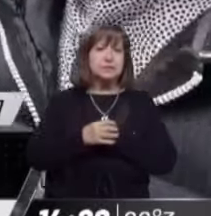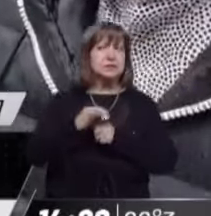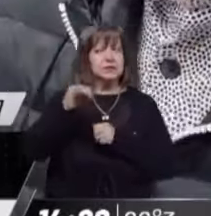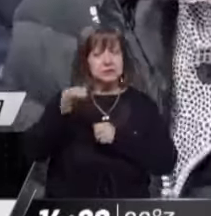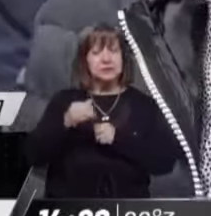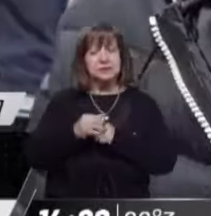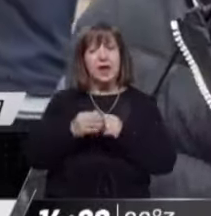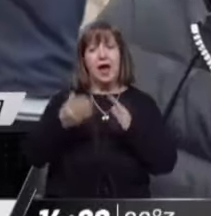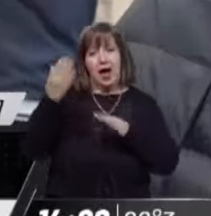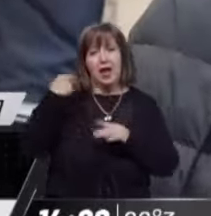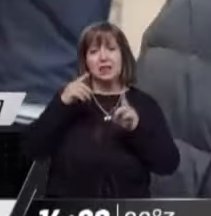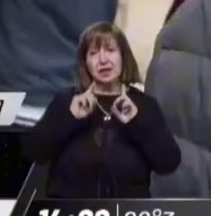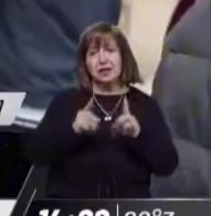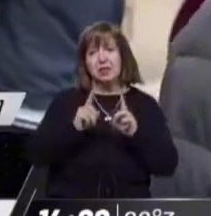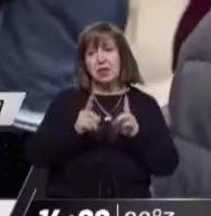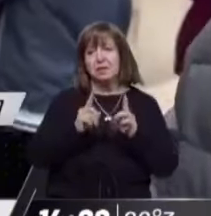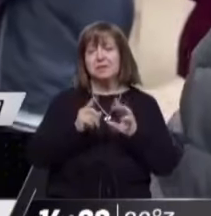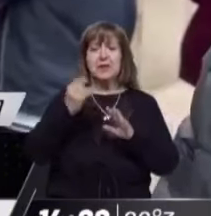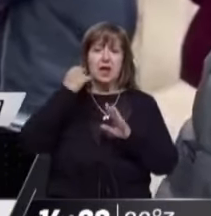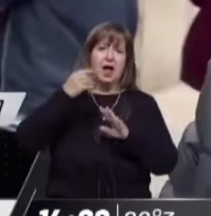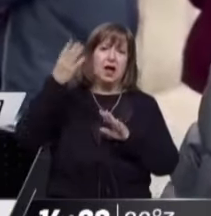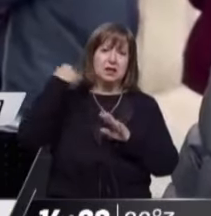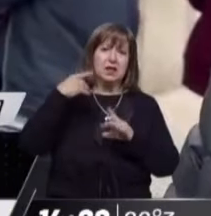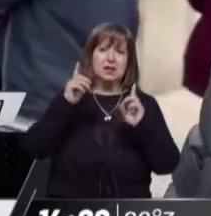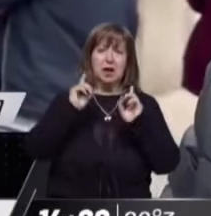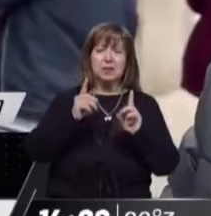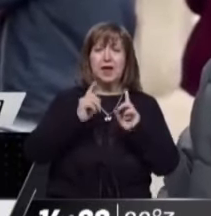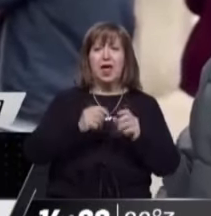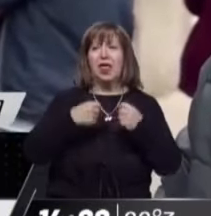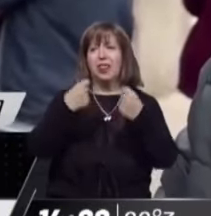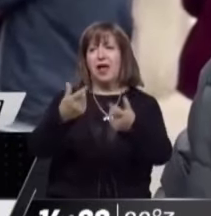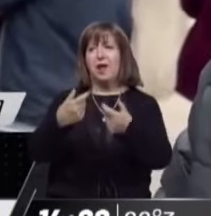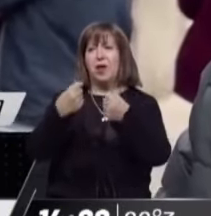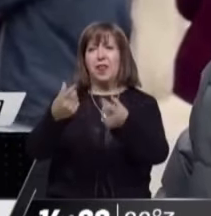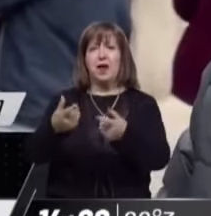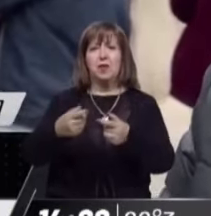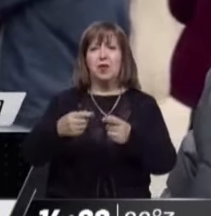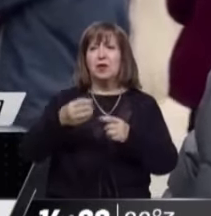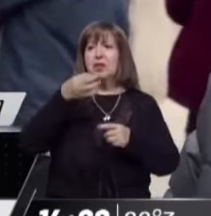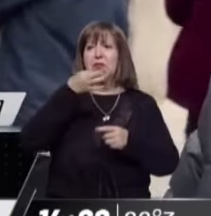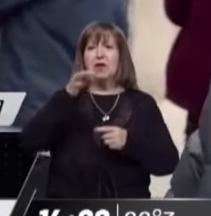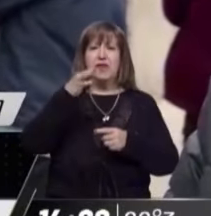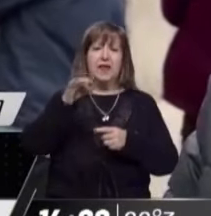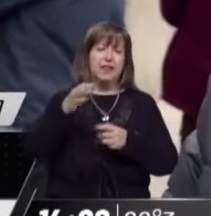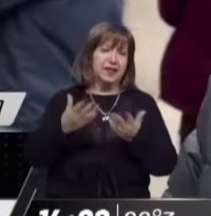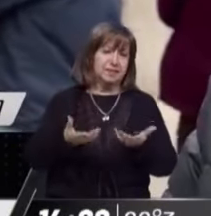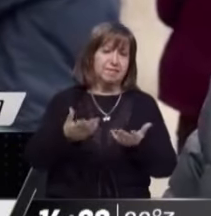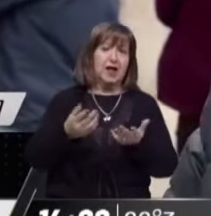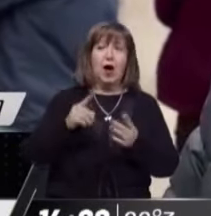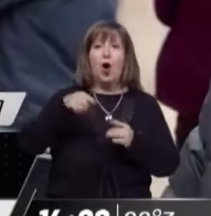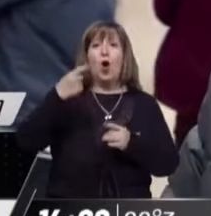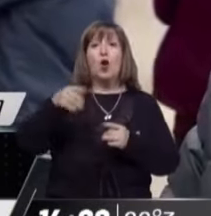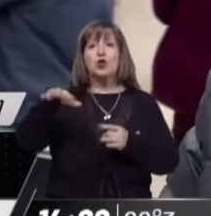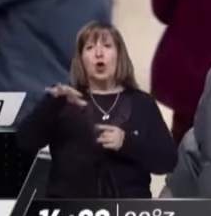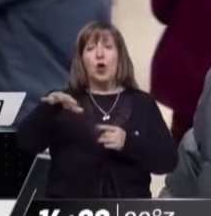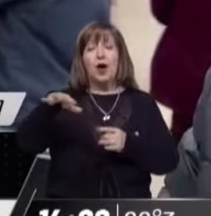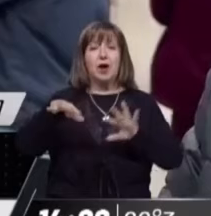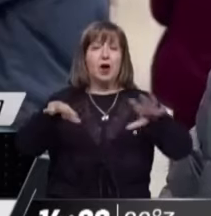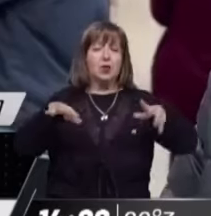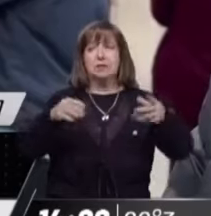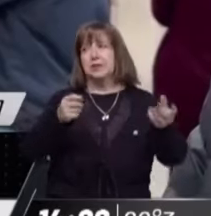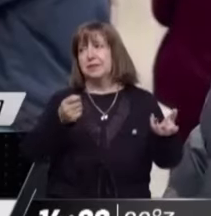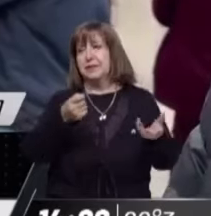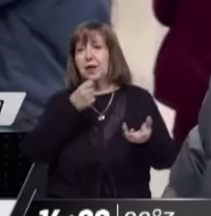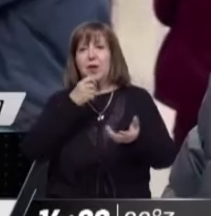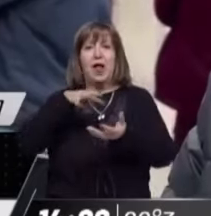verdad que eso ya lo venimos viendo de hace mucho tiempo. No tan solo en este comedor, hay comedores que entregan por ahí